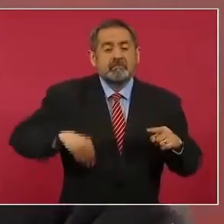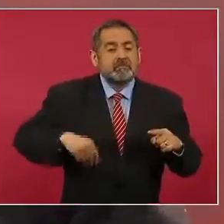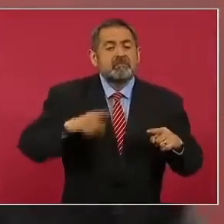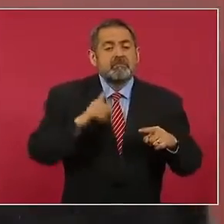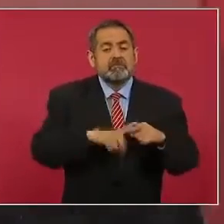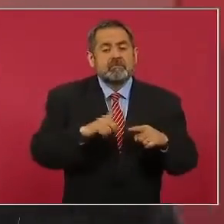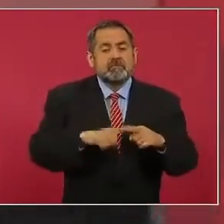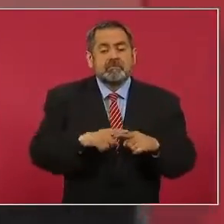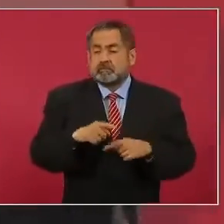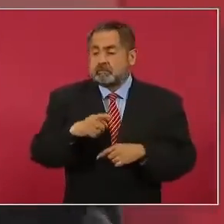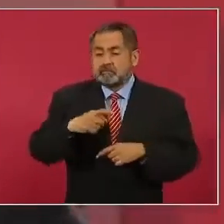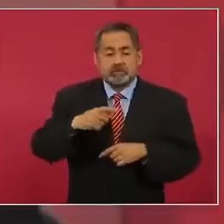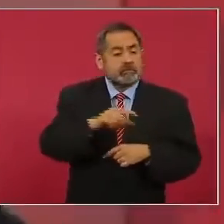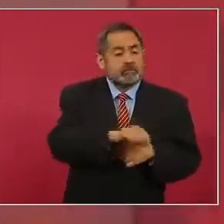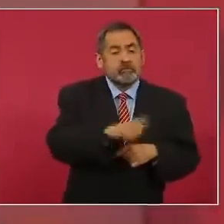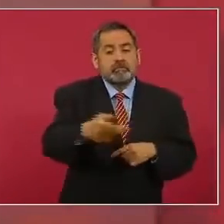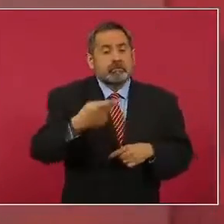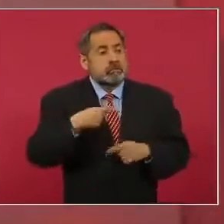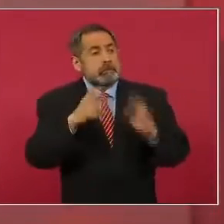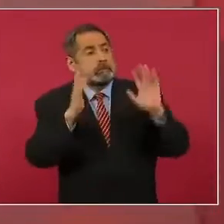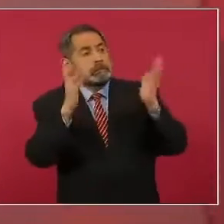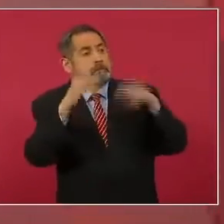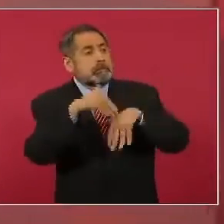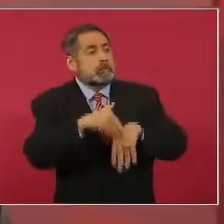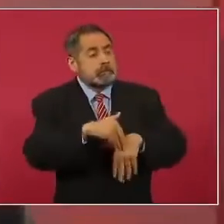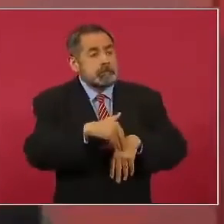sino de los aplaudidores.